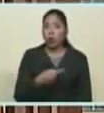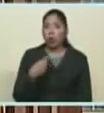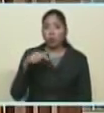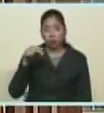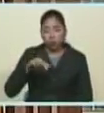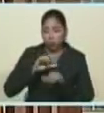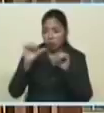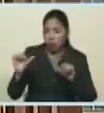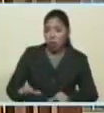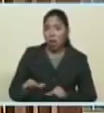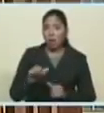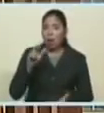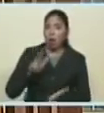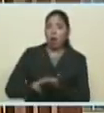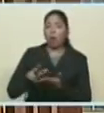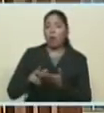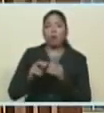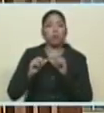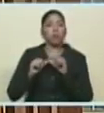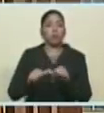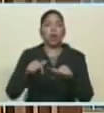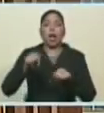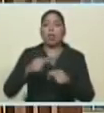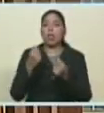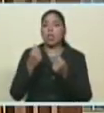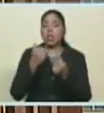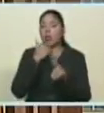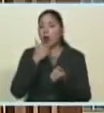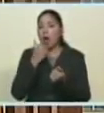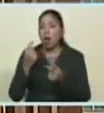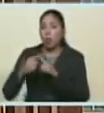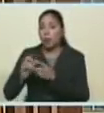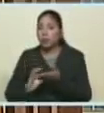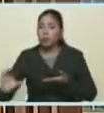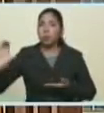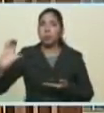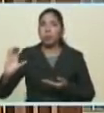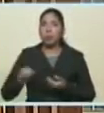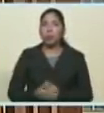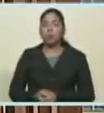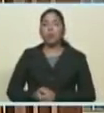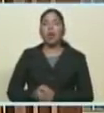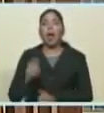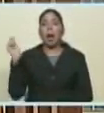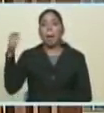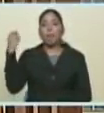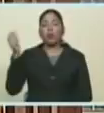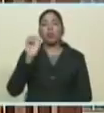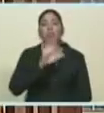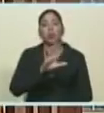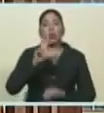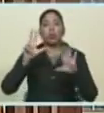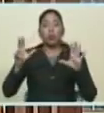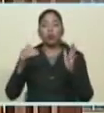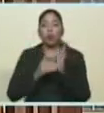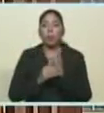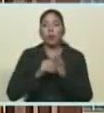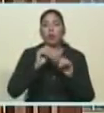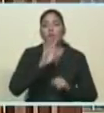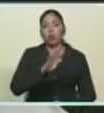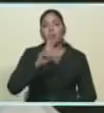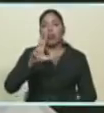este sistema de aprobación permanente de recursos adicionales. Apure, 58.432